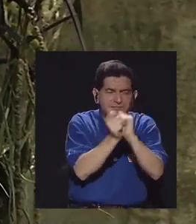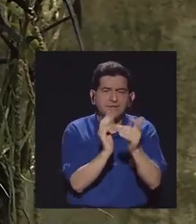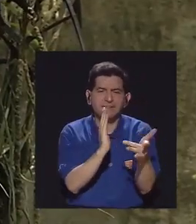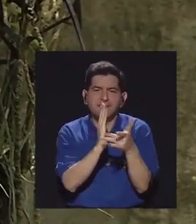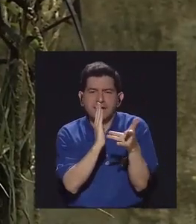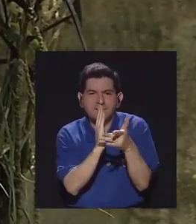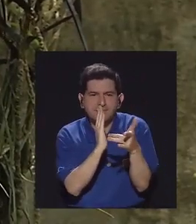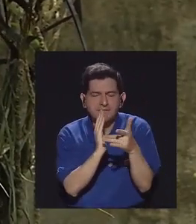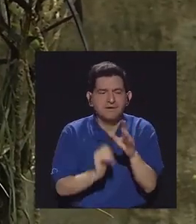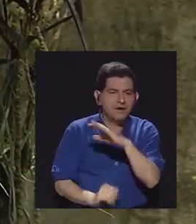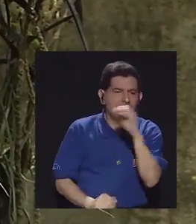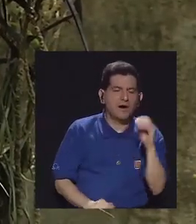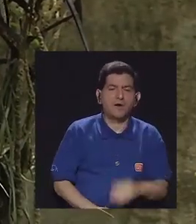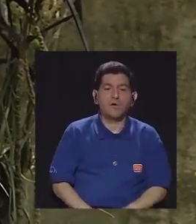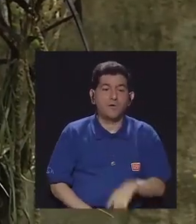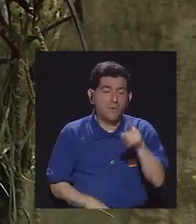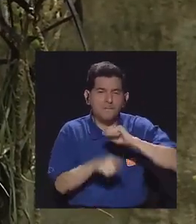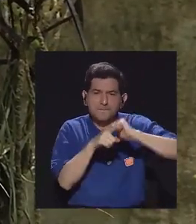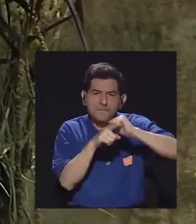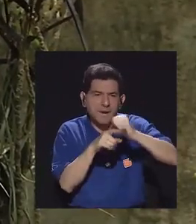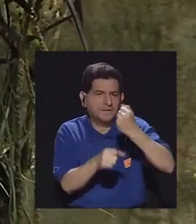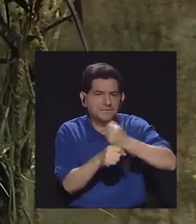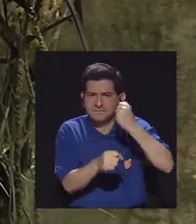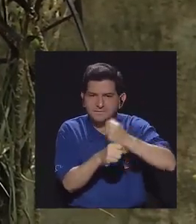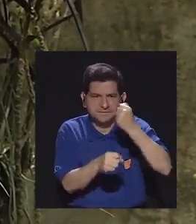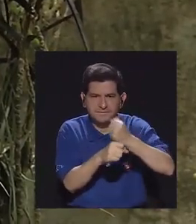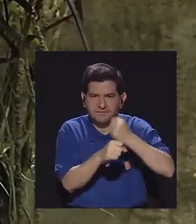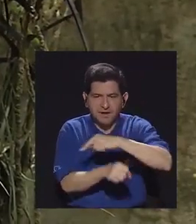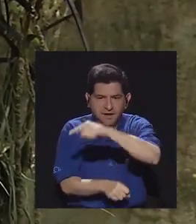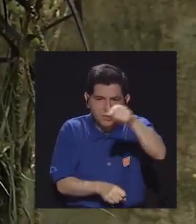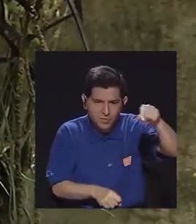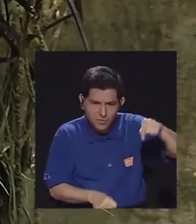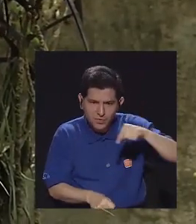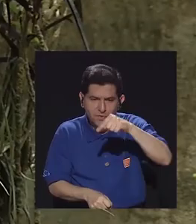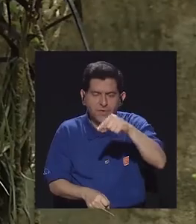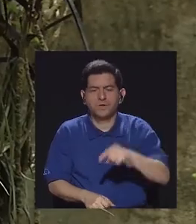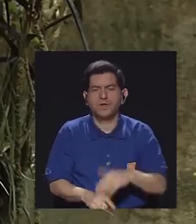las técnicas o los ejercicios a trabajar con ellos.